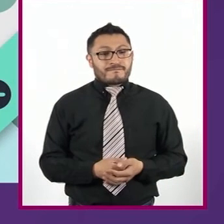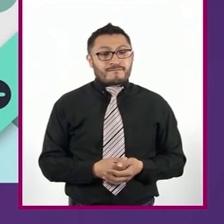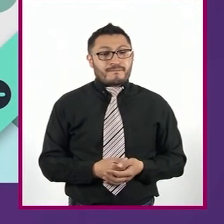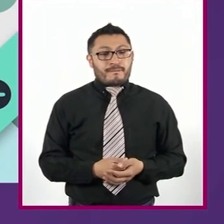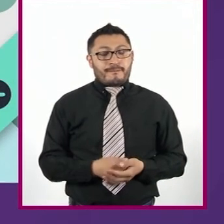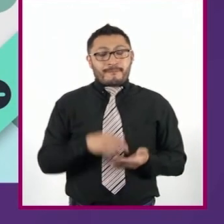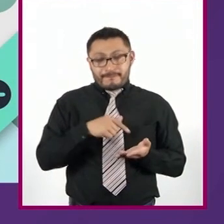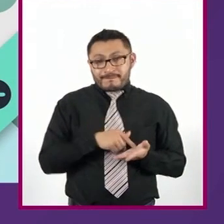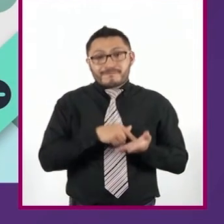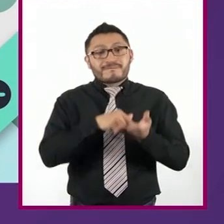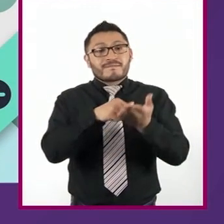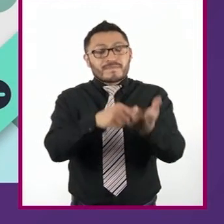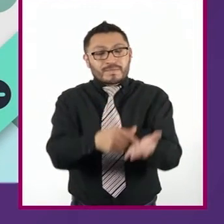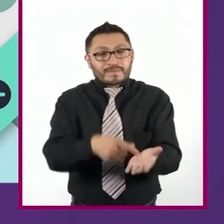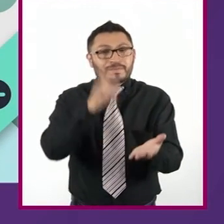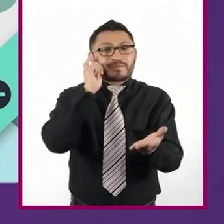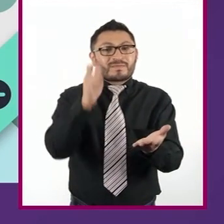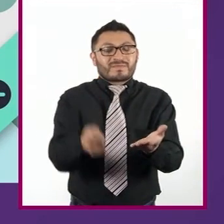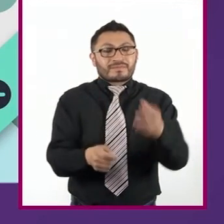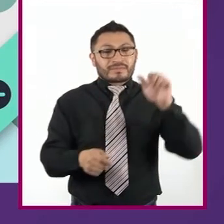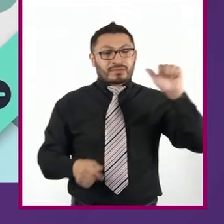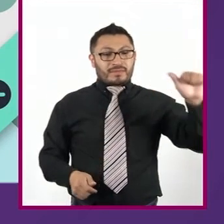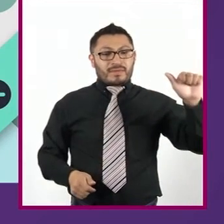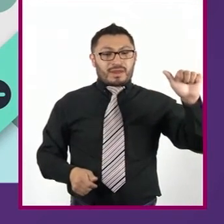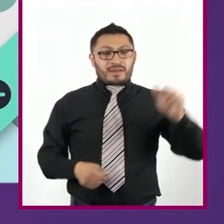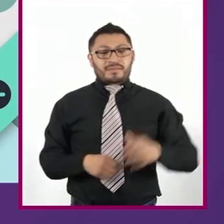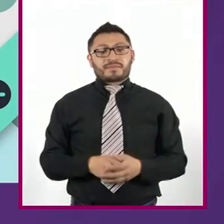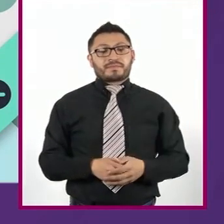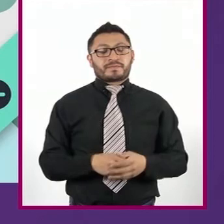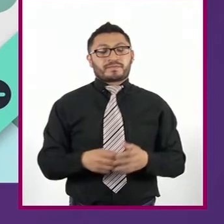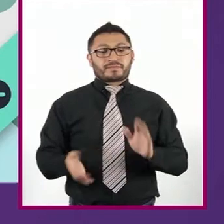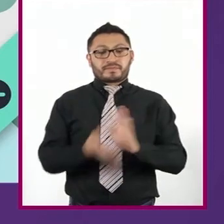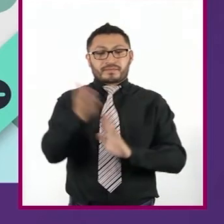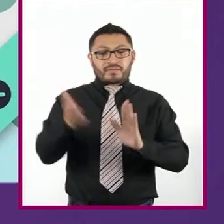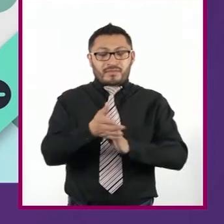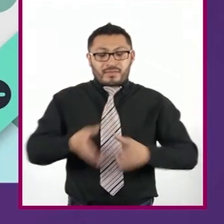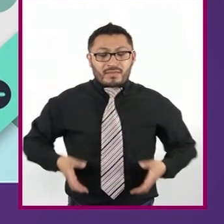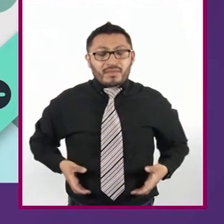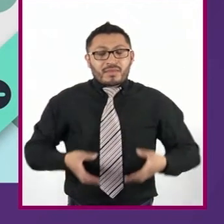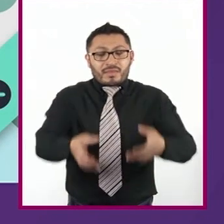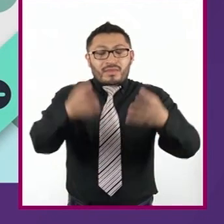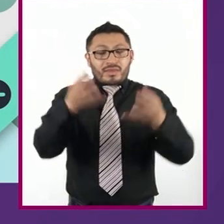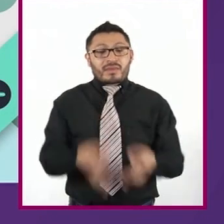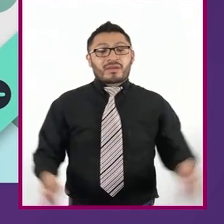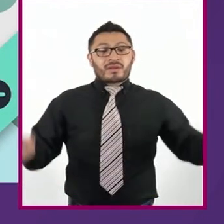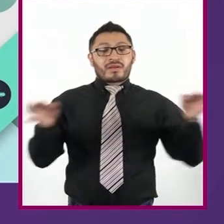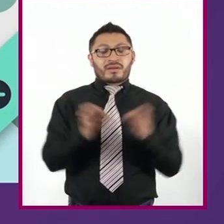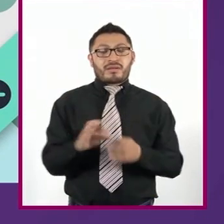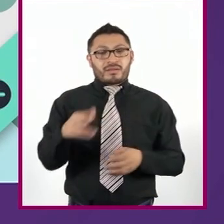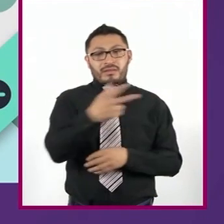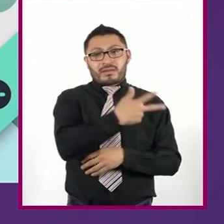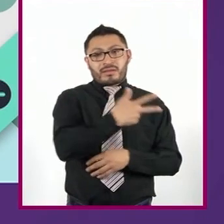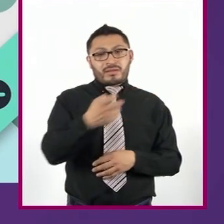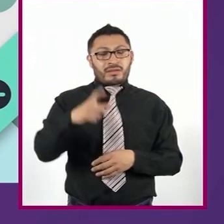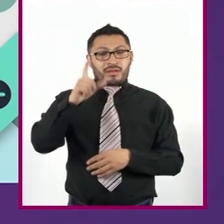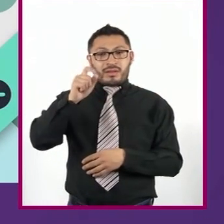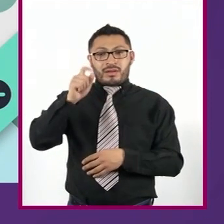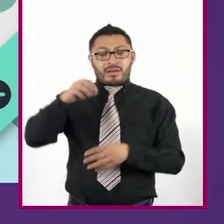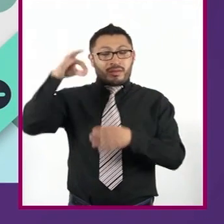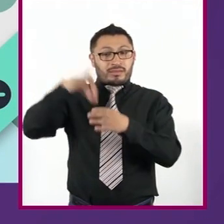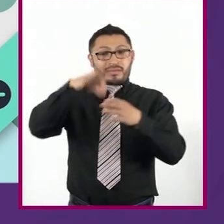Dichas propuestas eran: inciso A, pavimentar la avenida principal con un total de 820